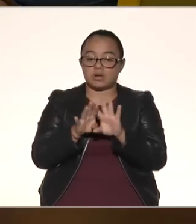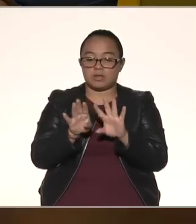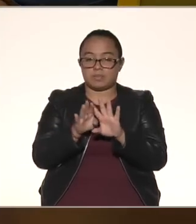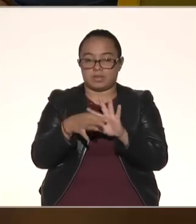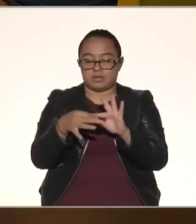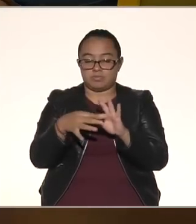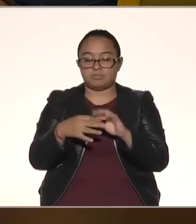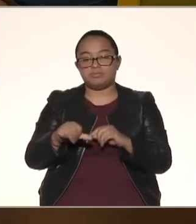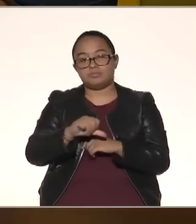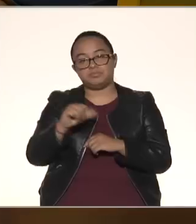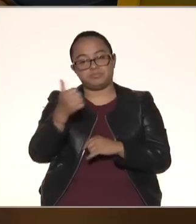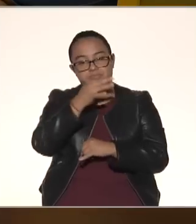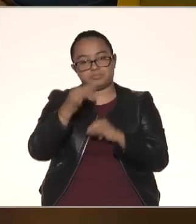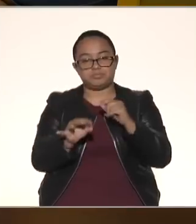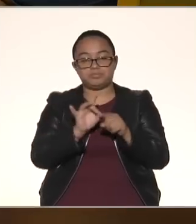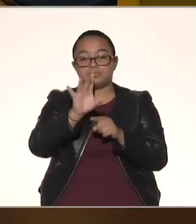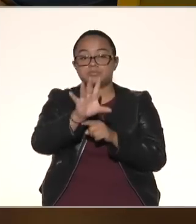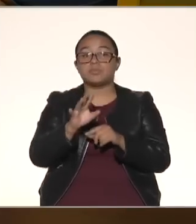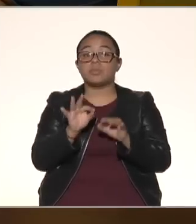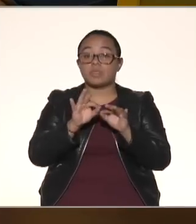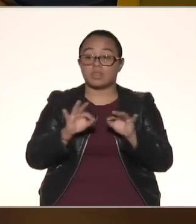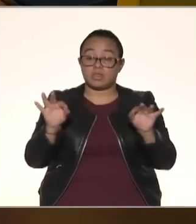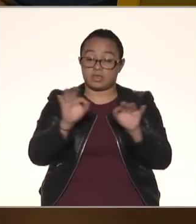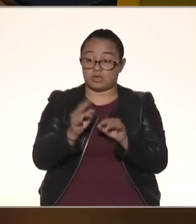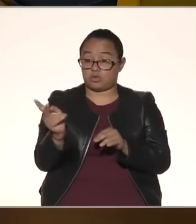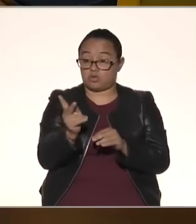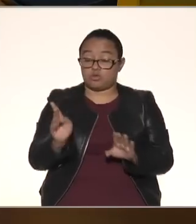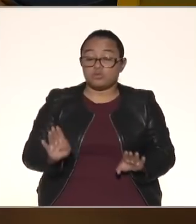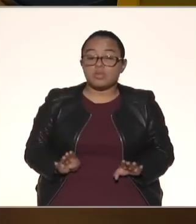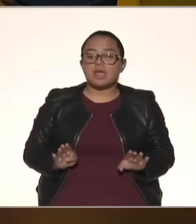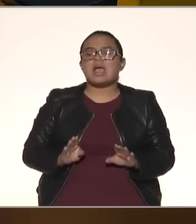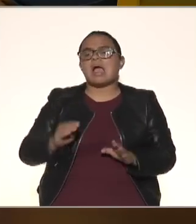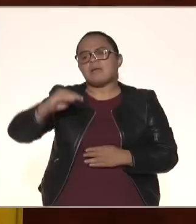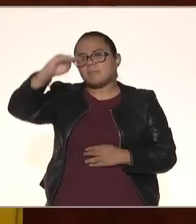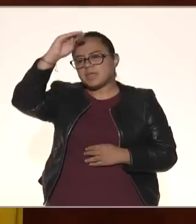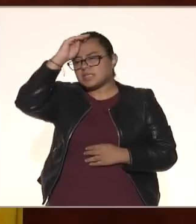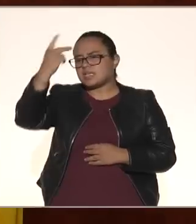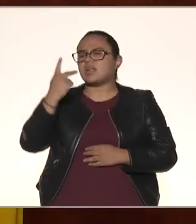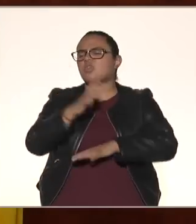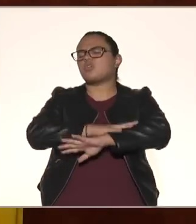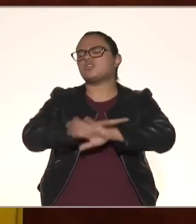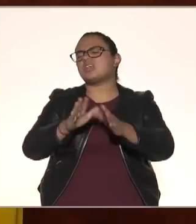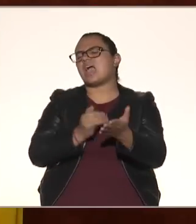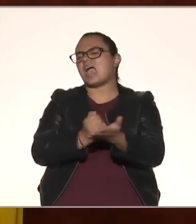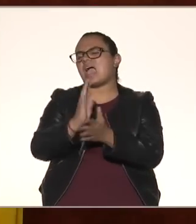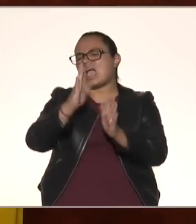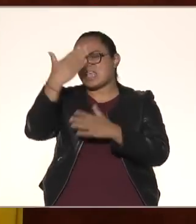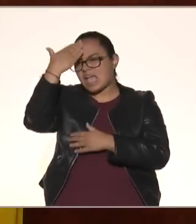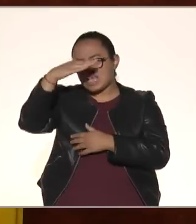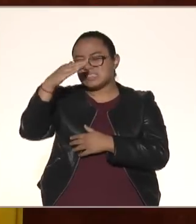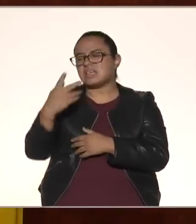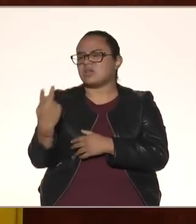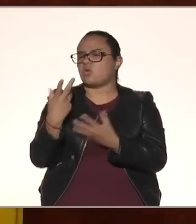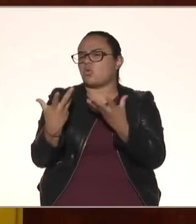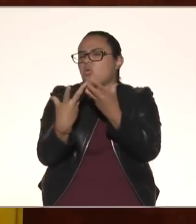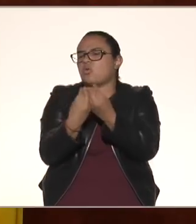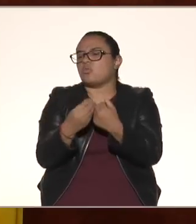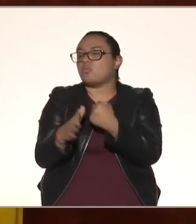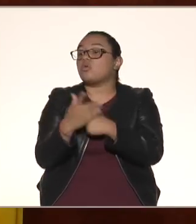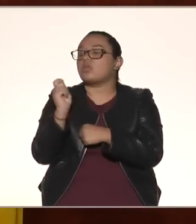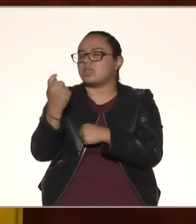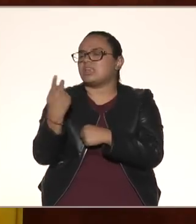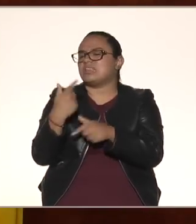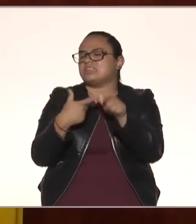último también Marco Rocha nos dice, es importante que las parejas no den por sentada la relación, que no supongan que están juntos porque se